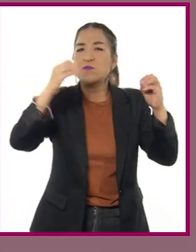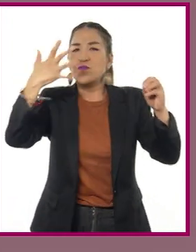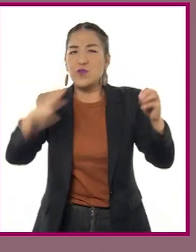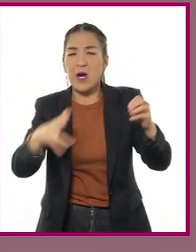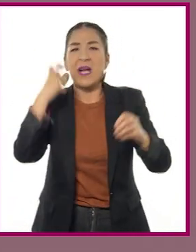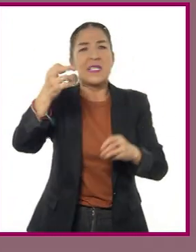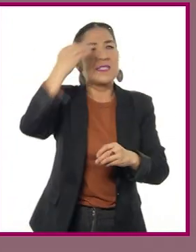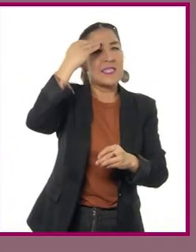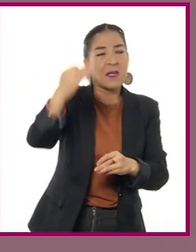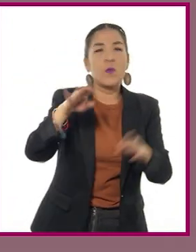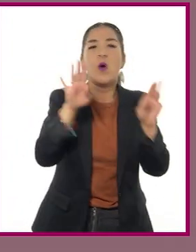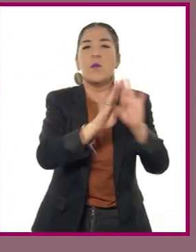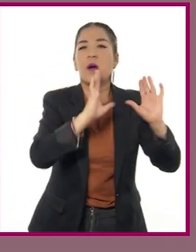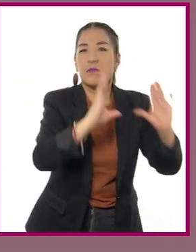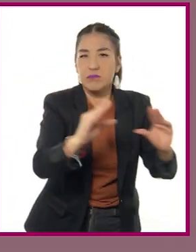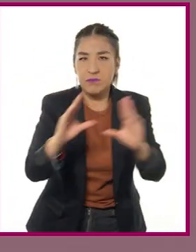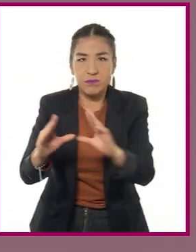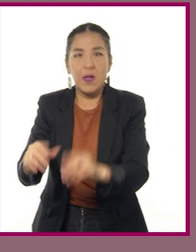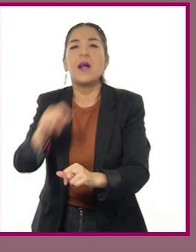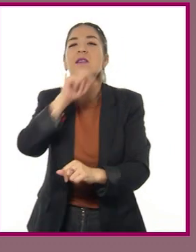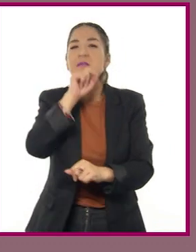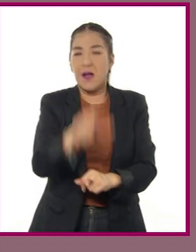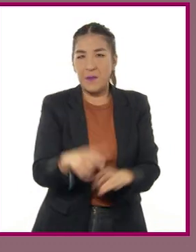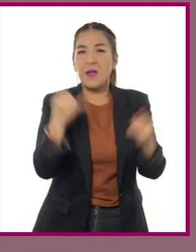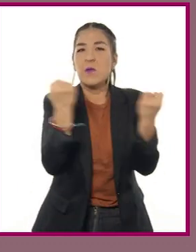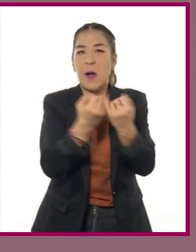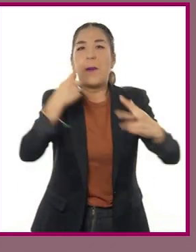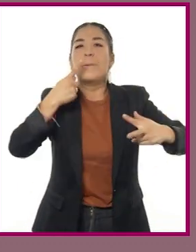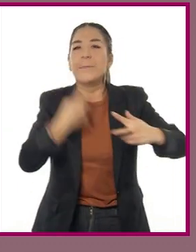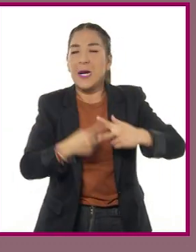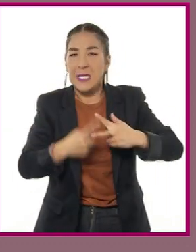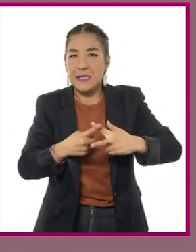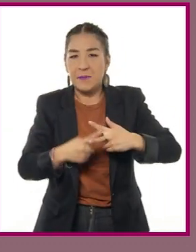y era la enseñanza que se les daba. También se les daba enseñanza de